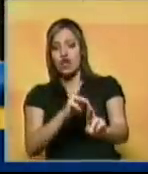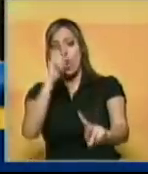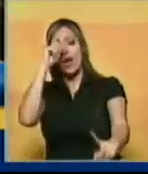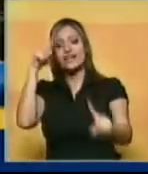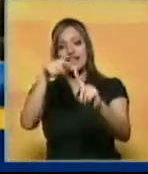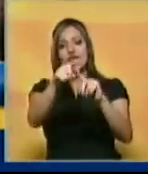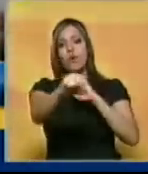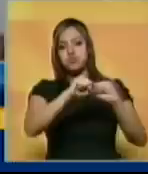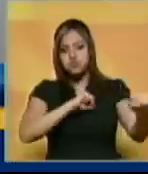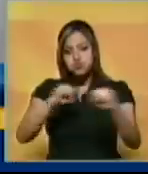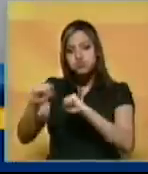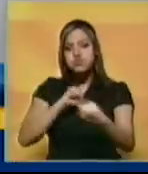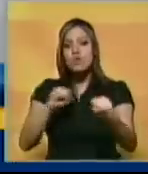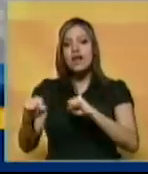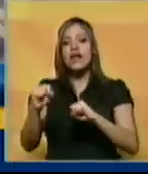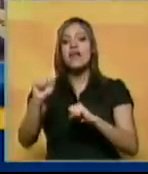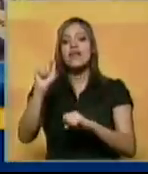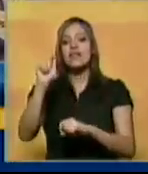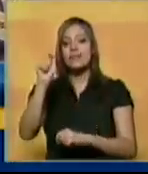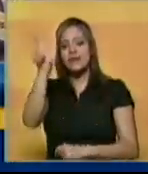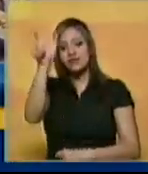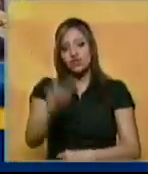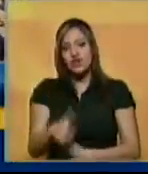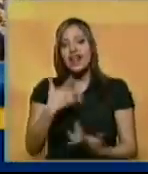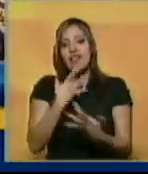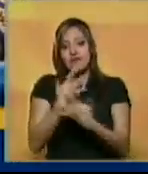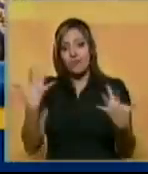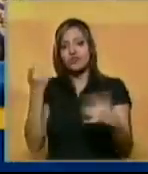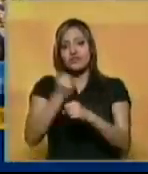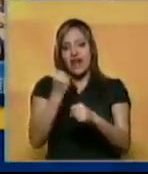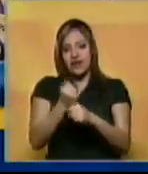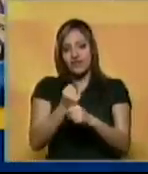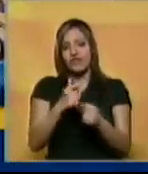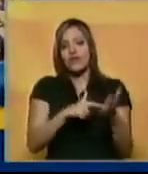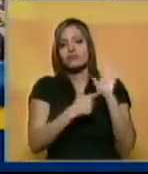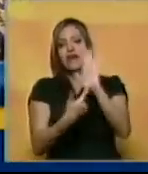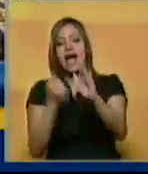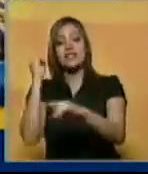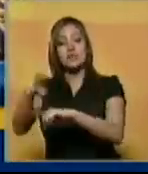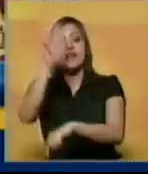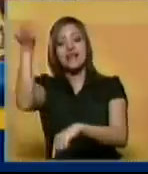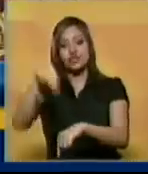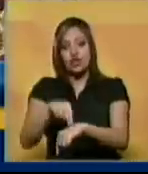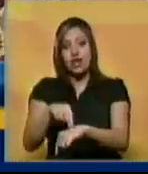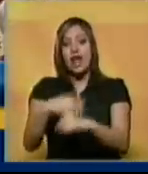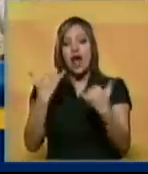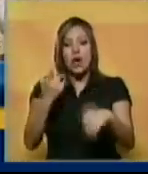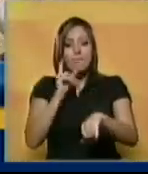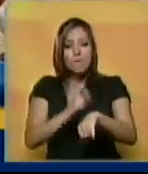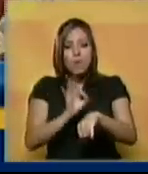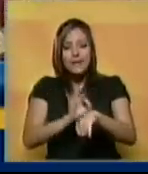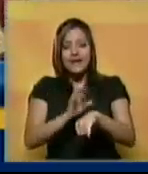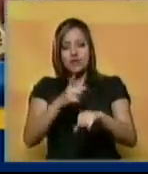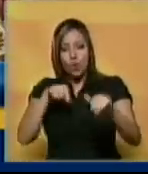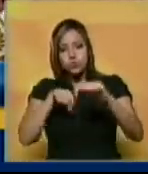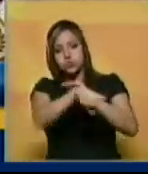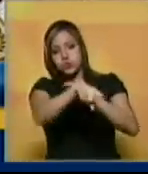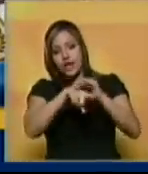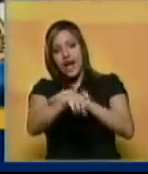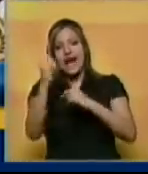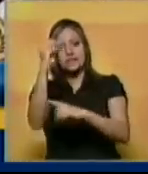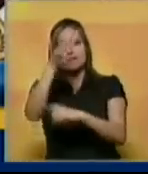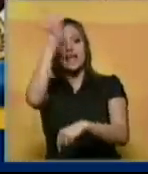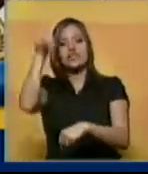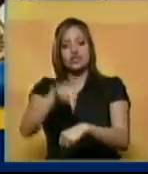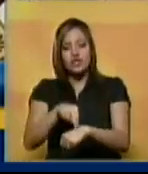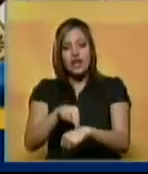la movilización de los diputados, de los artistas aquí a la Asamblea Nacional. En este momento está ingresando un grupo de artistas a la Asamblea